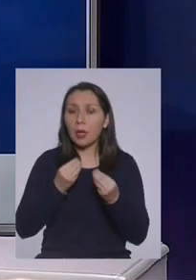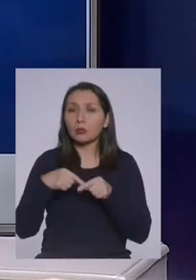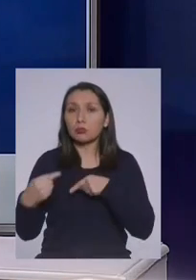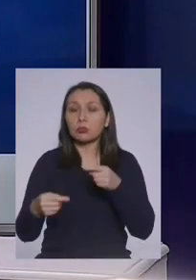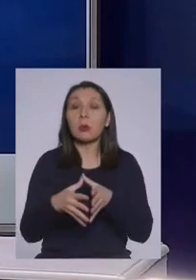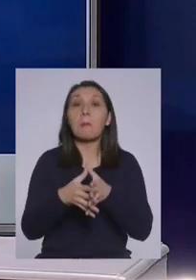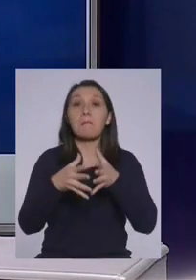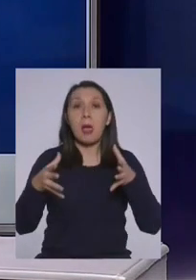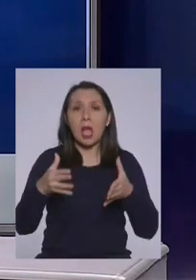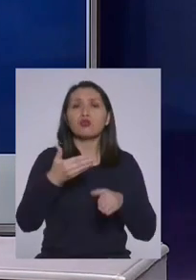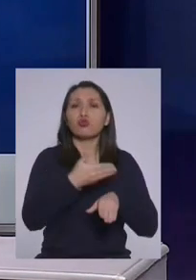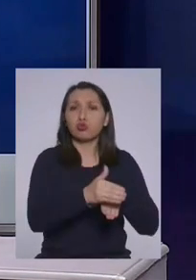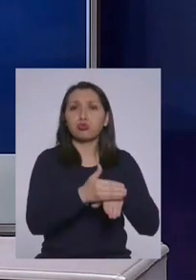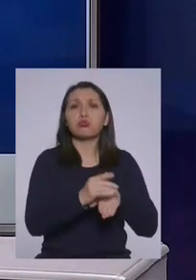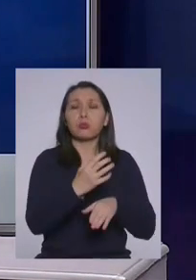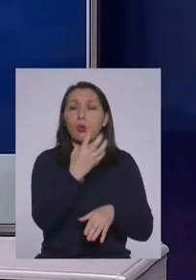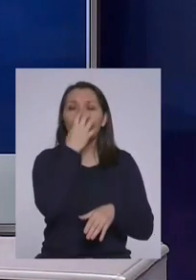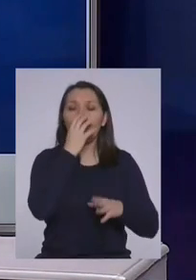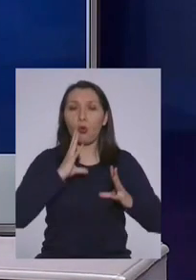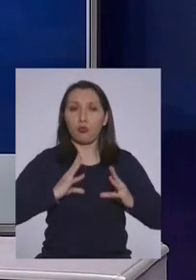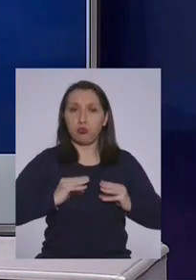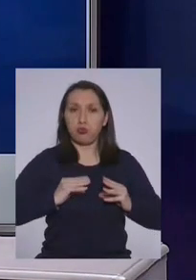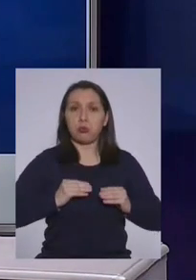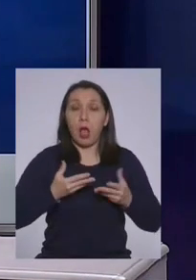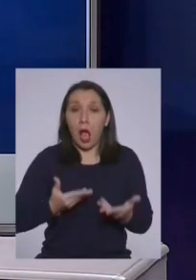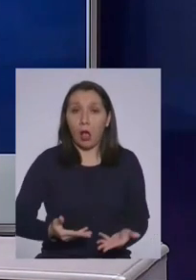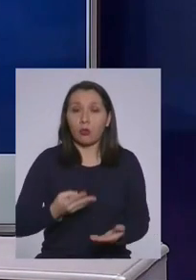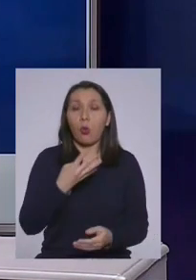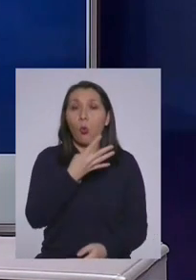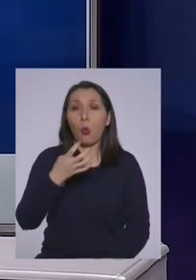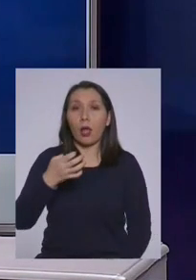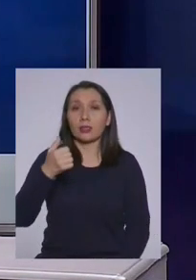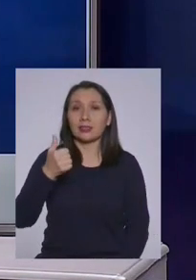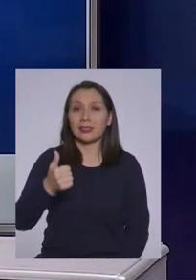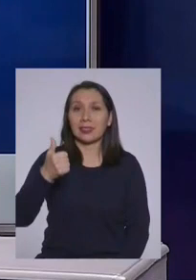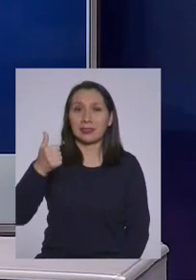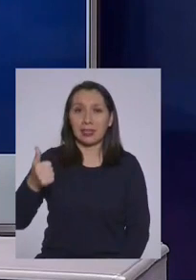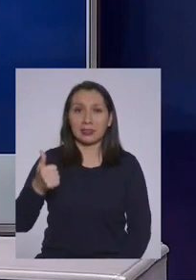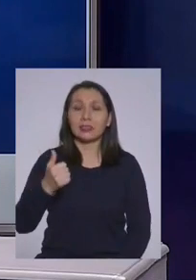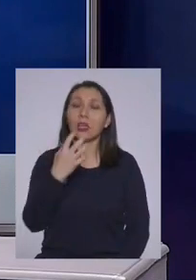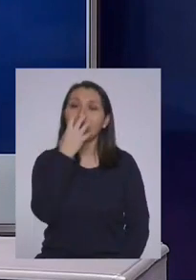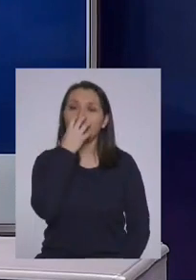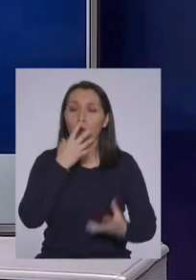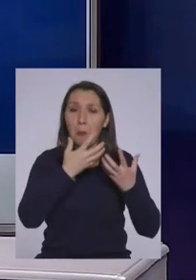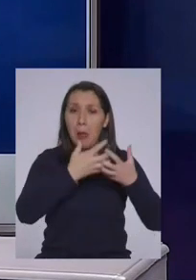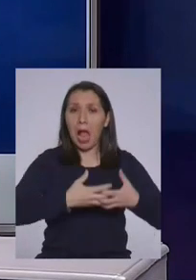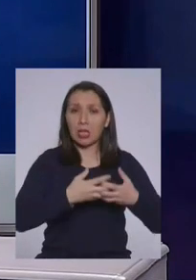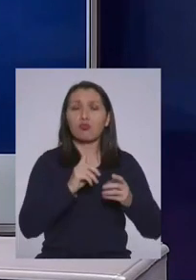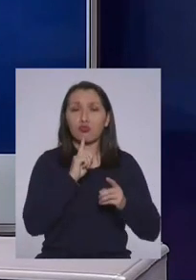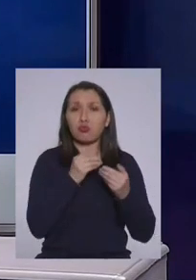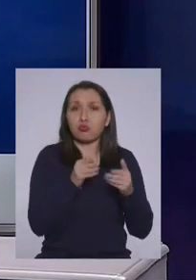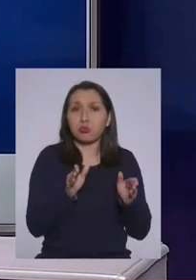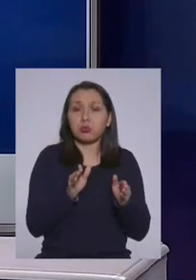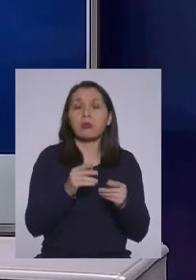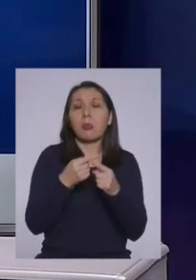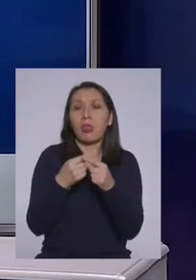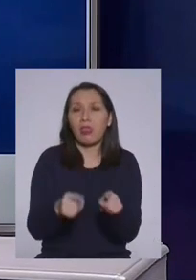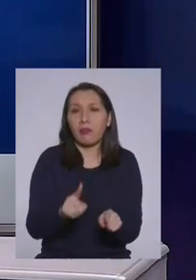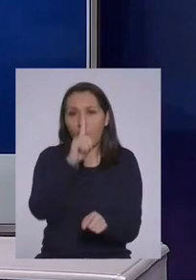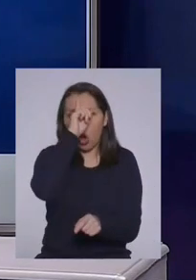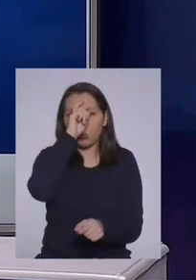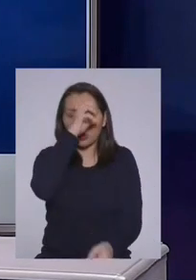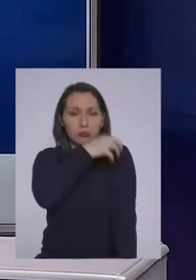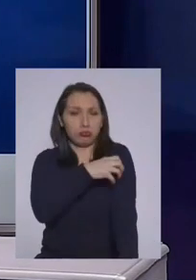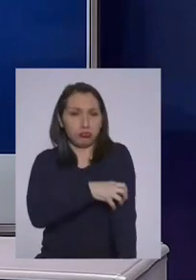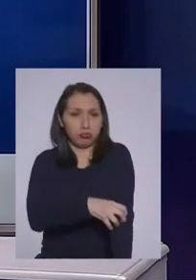tenemos más ventiladores disponibles. Al día de hoy tenemos 466 ventiladores disponibles en distintos hospitales